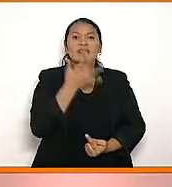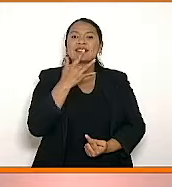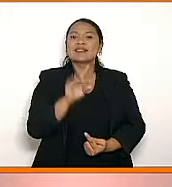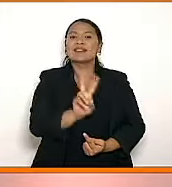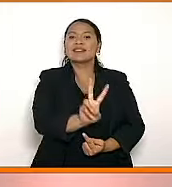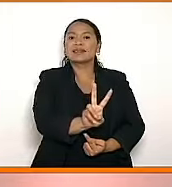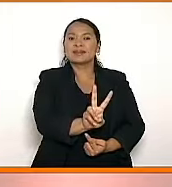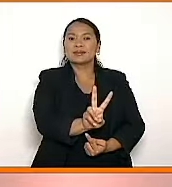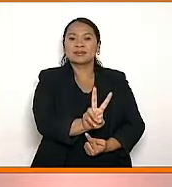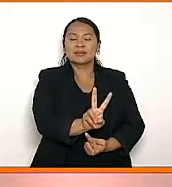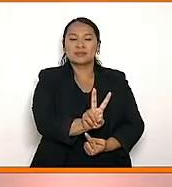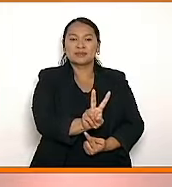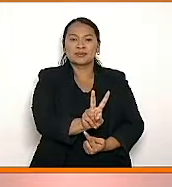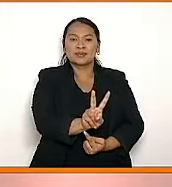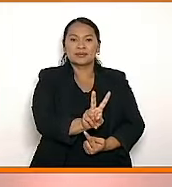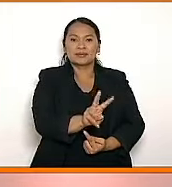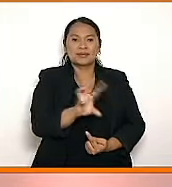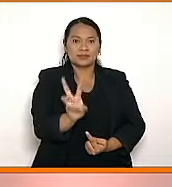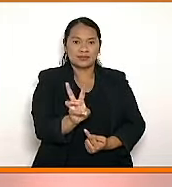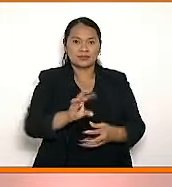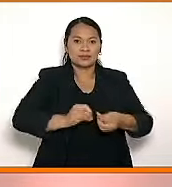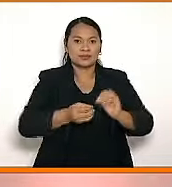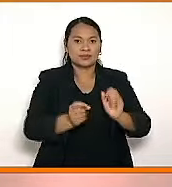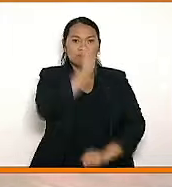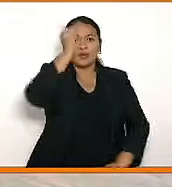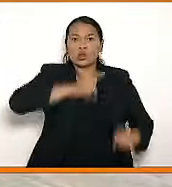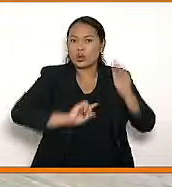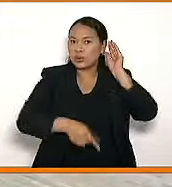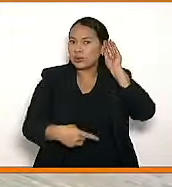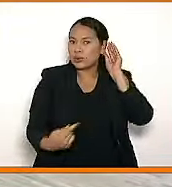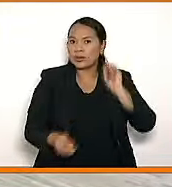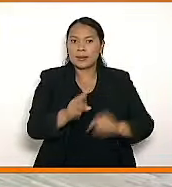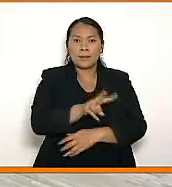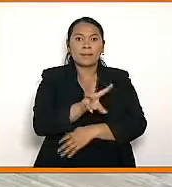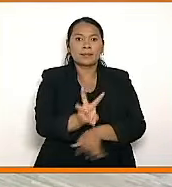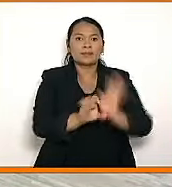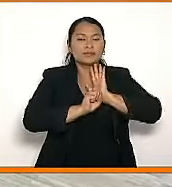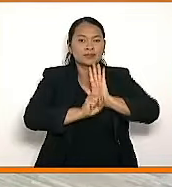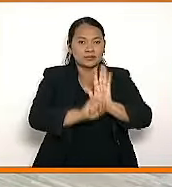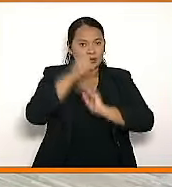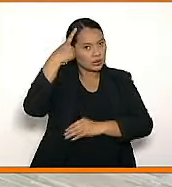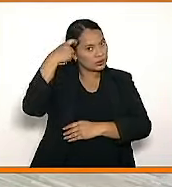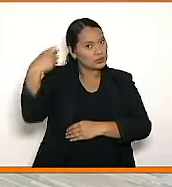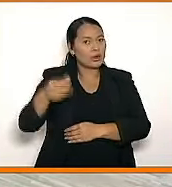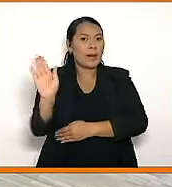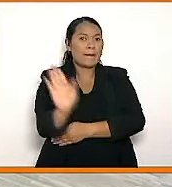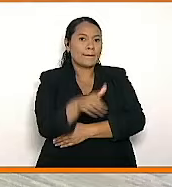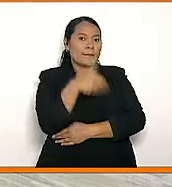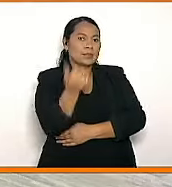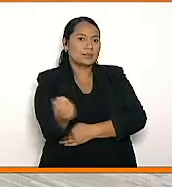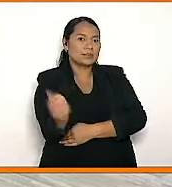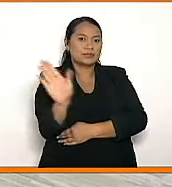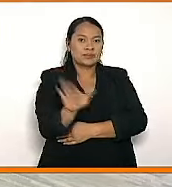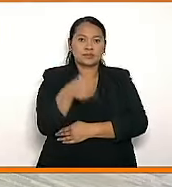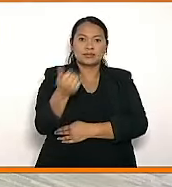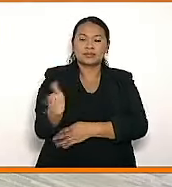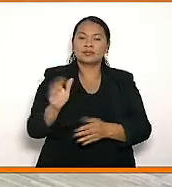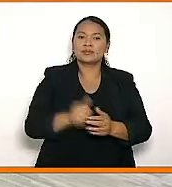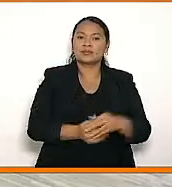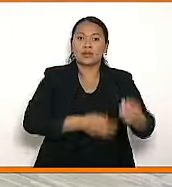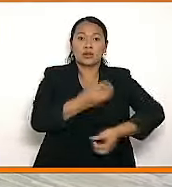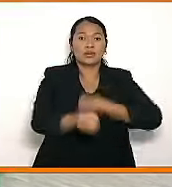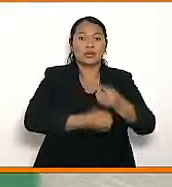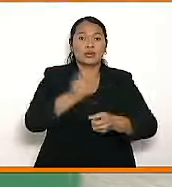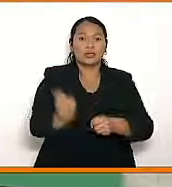suerte. Este es el 6, número favorecido para diaria es el 26 con su símbolo de sueños, bandera. Pero si estás esperando la